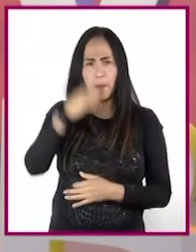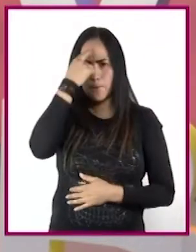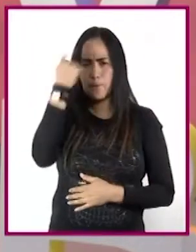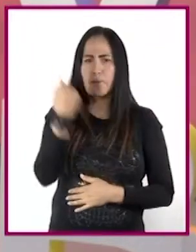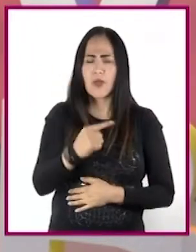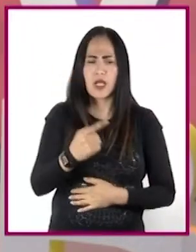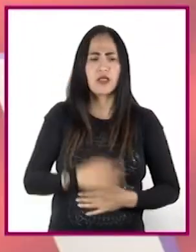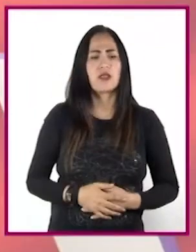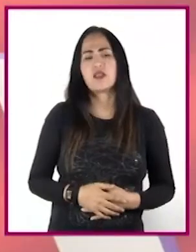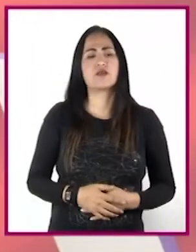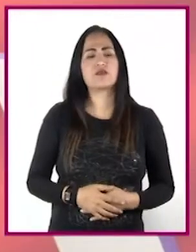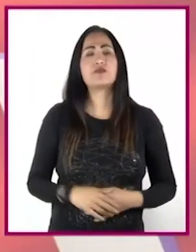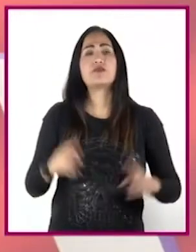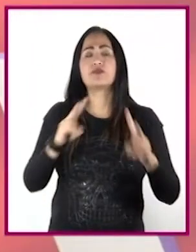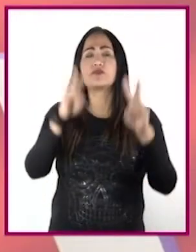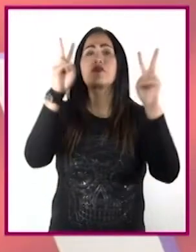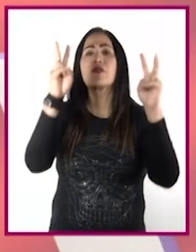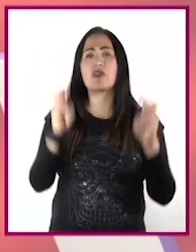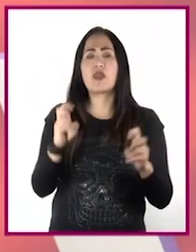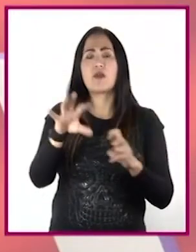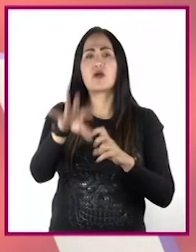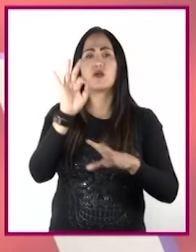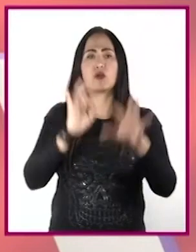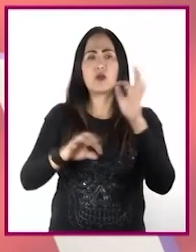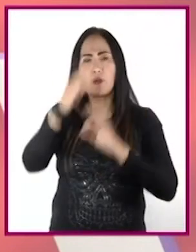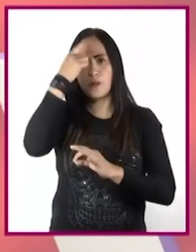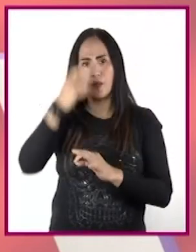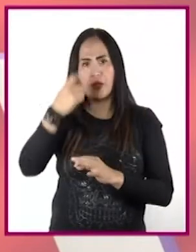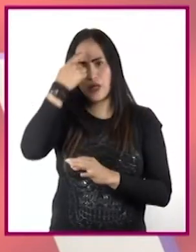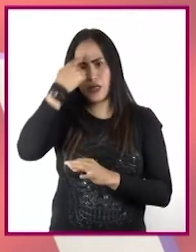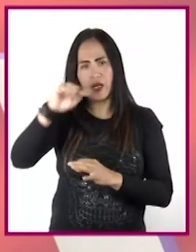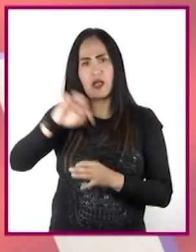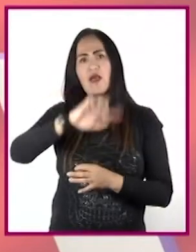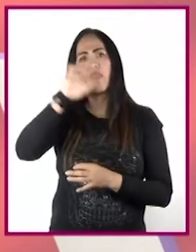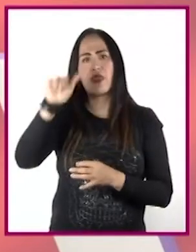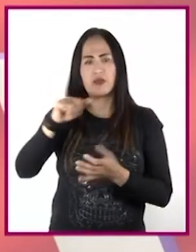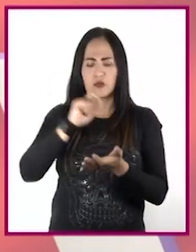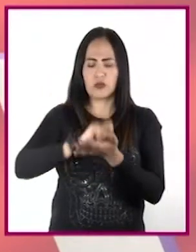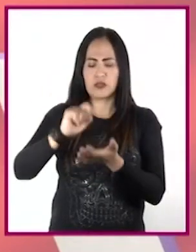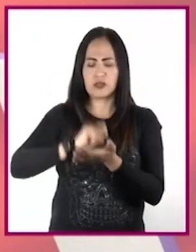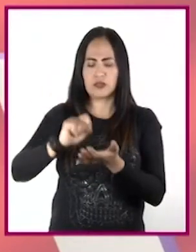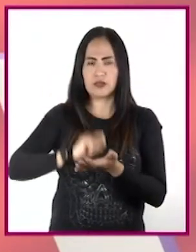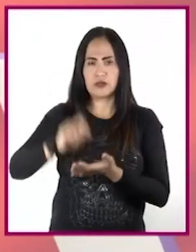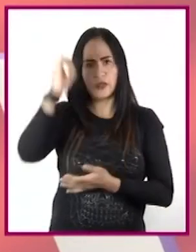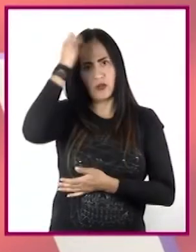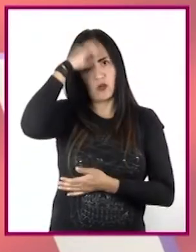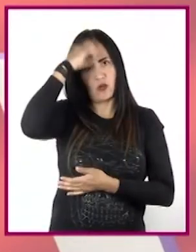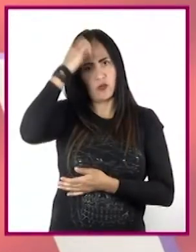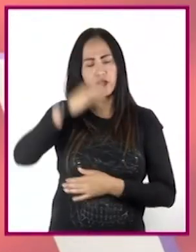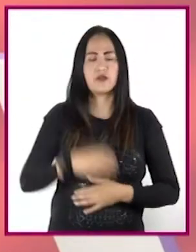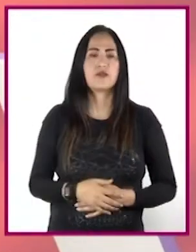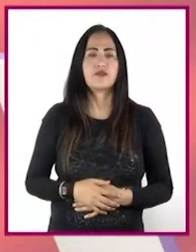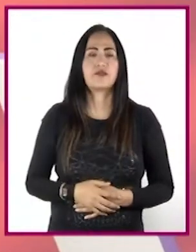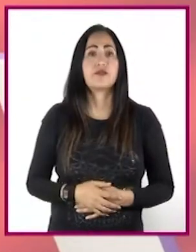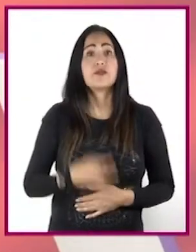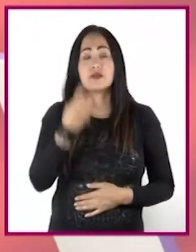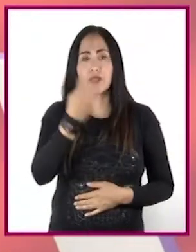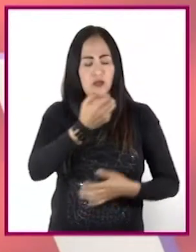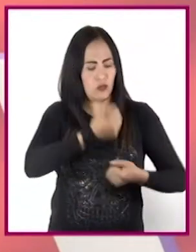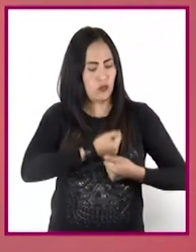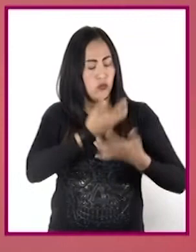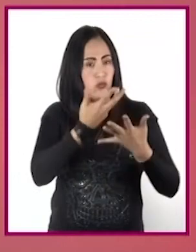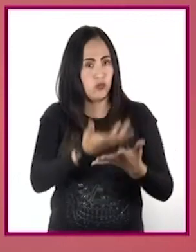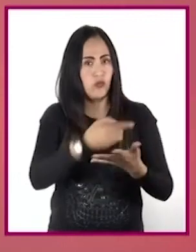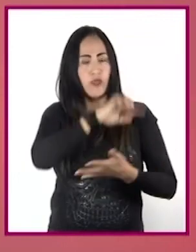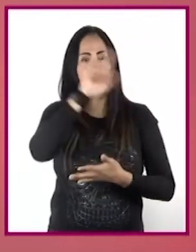de seleccionar temas para artículos de opinión. Esto con la finalidad de que la opinión externada logre el efecto